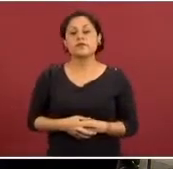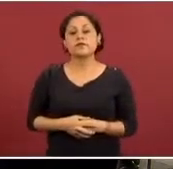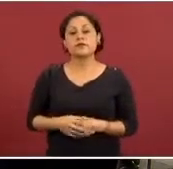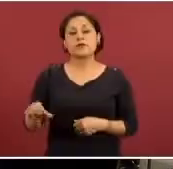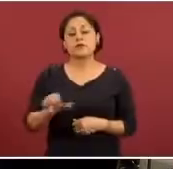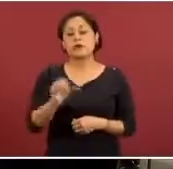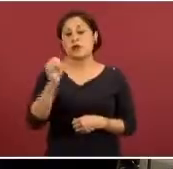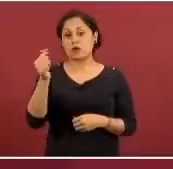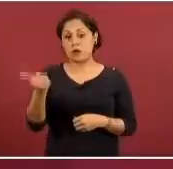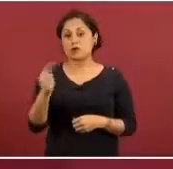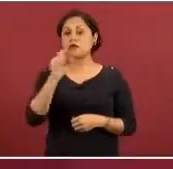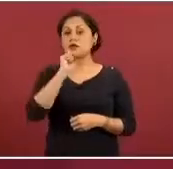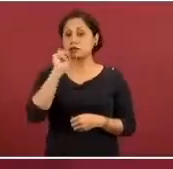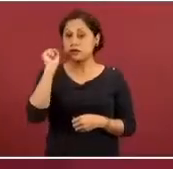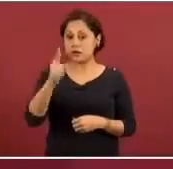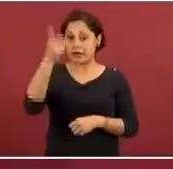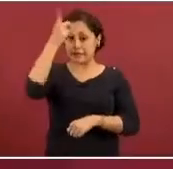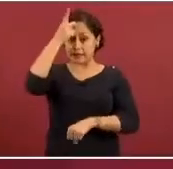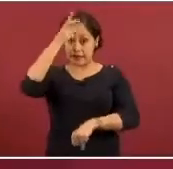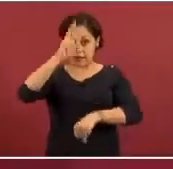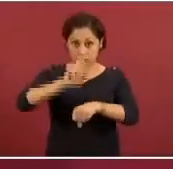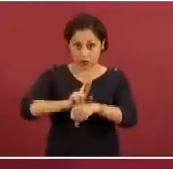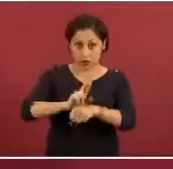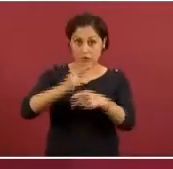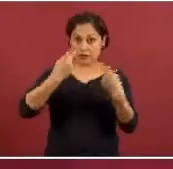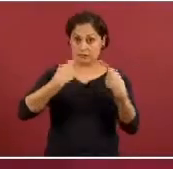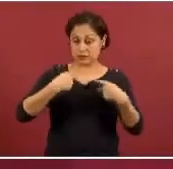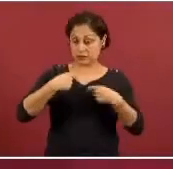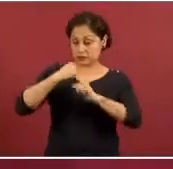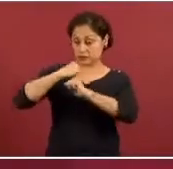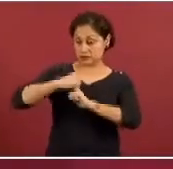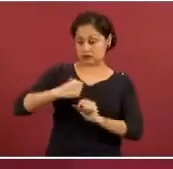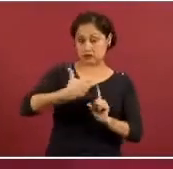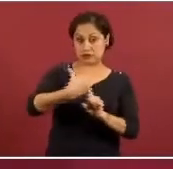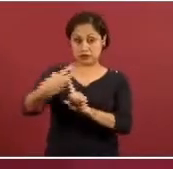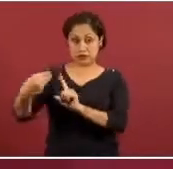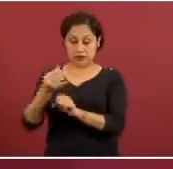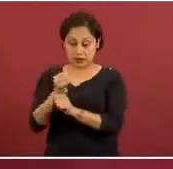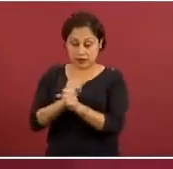los directores y los epidemiólogos en cada una de las unidades médicas.